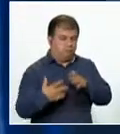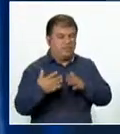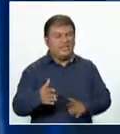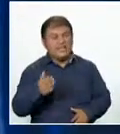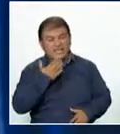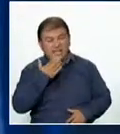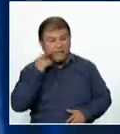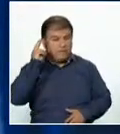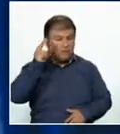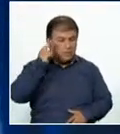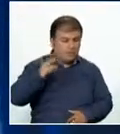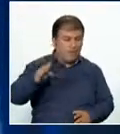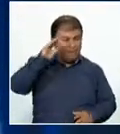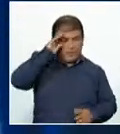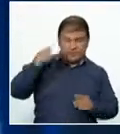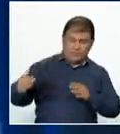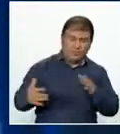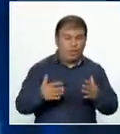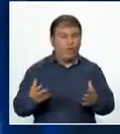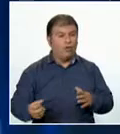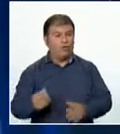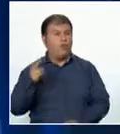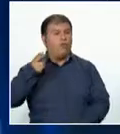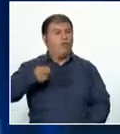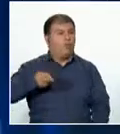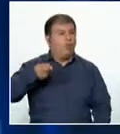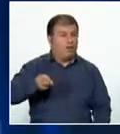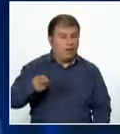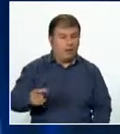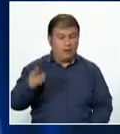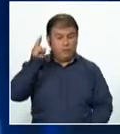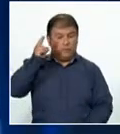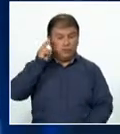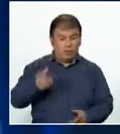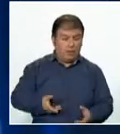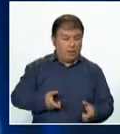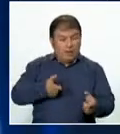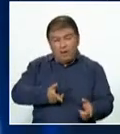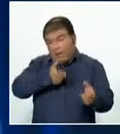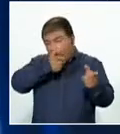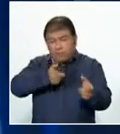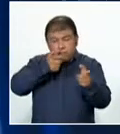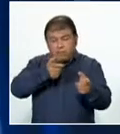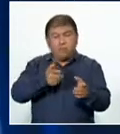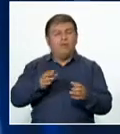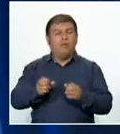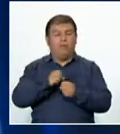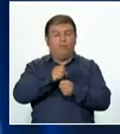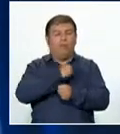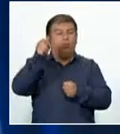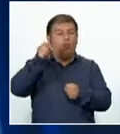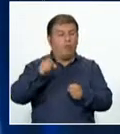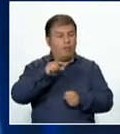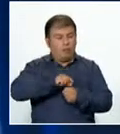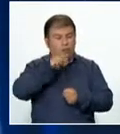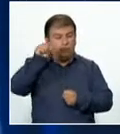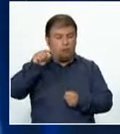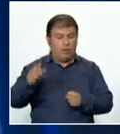entre maestros y policías en Huancayo. Los docentes fueron dispersados con gas lacrimógeno. Las manifestaciones se mantienen en